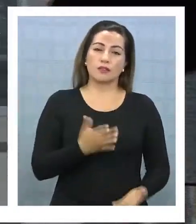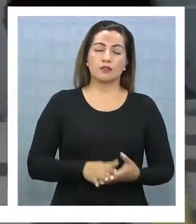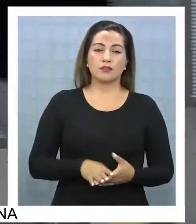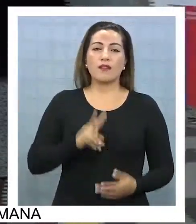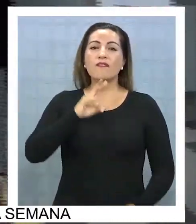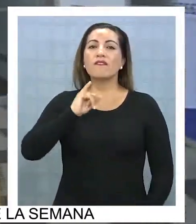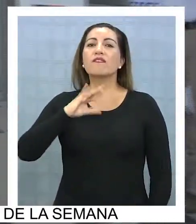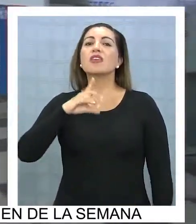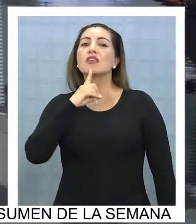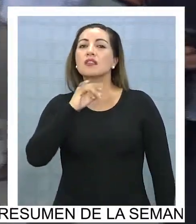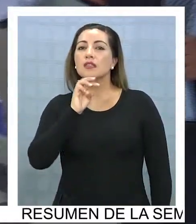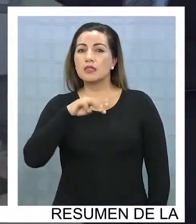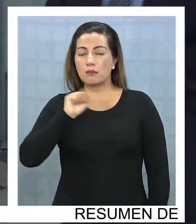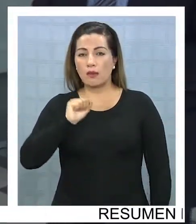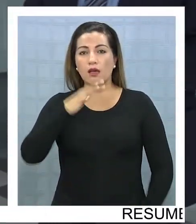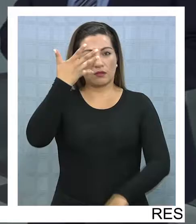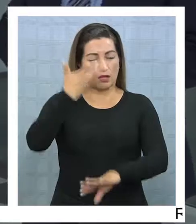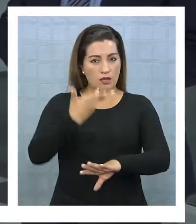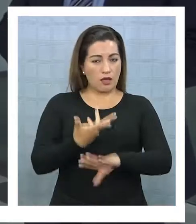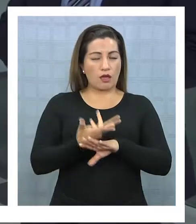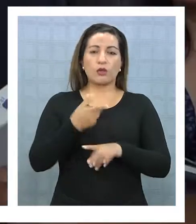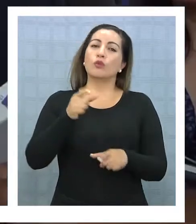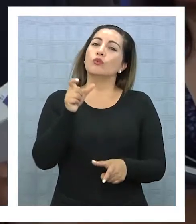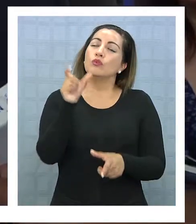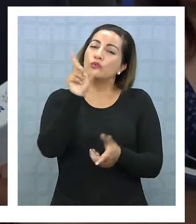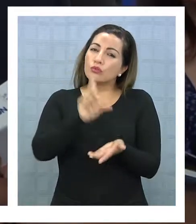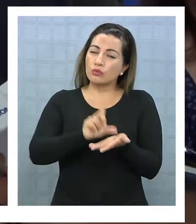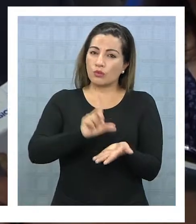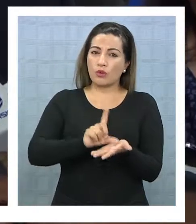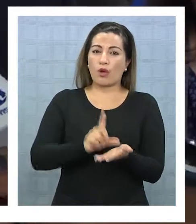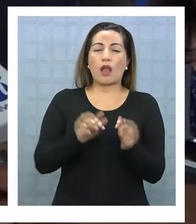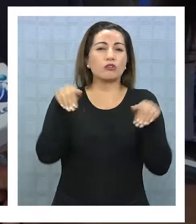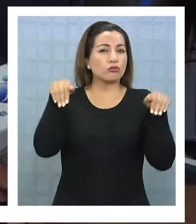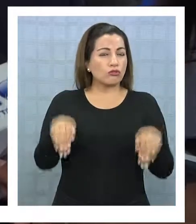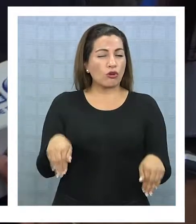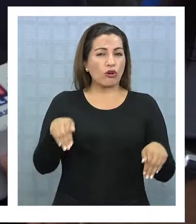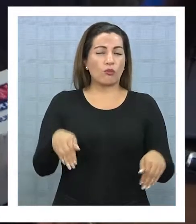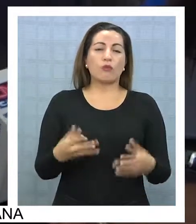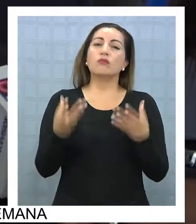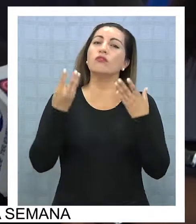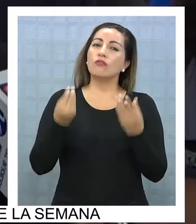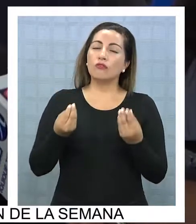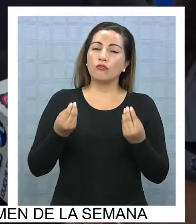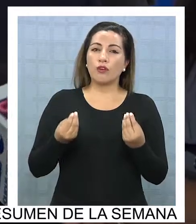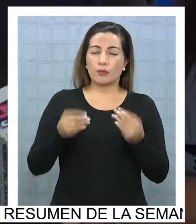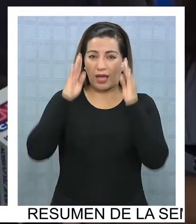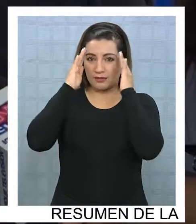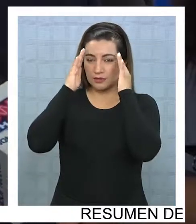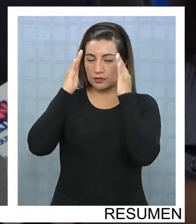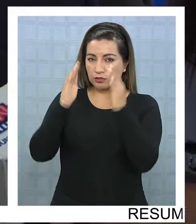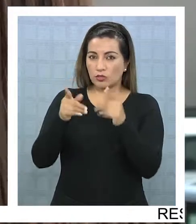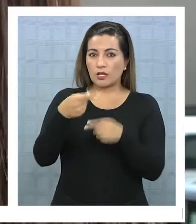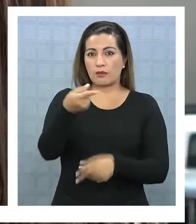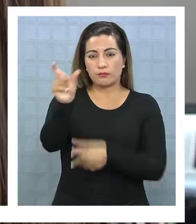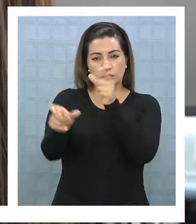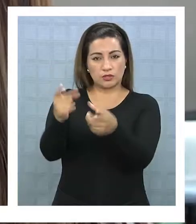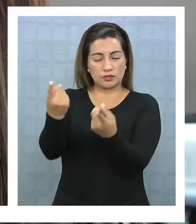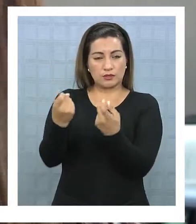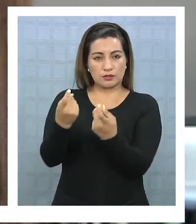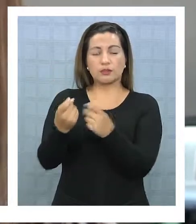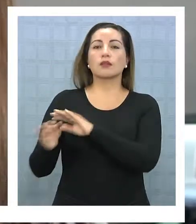a los usuarios. Para nosotros también es muy importante pensar que aquí, tanto la gente que trabaja en la fiscalía, pero especialmente